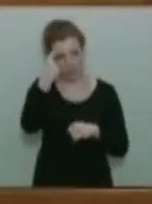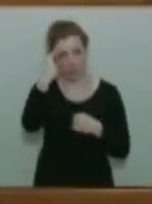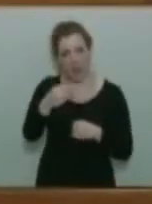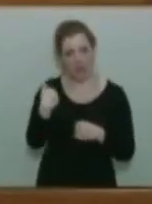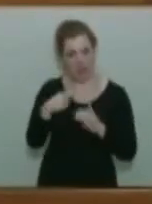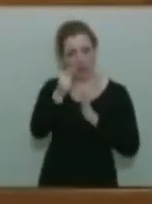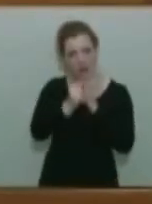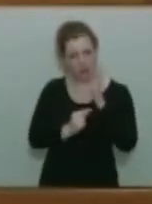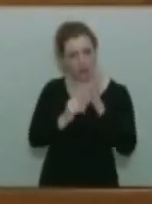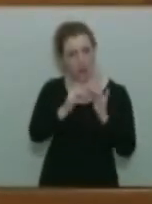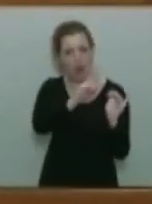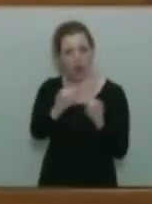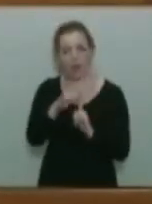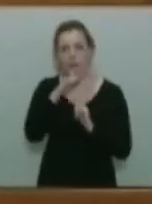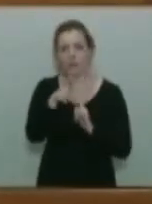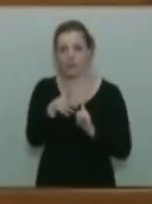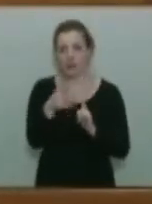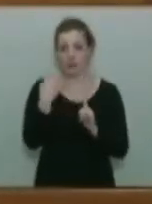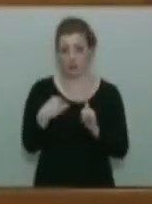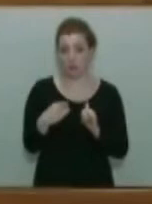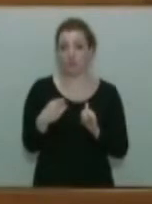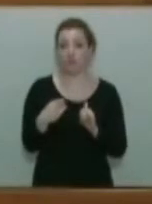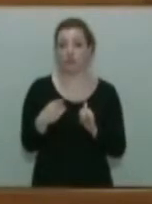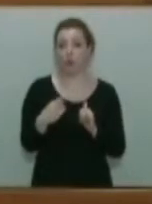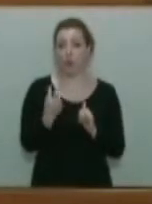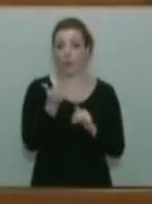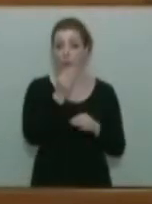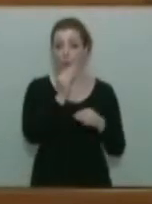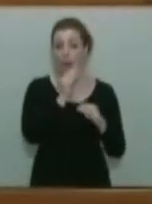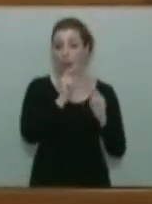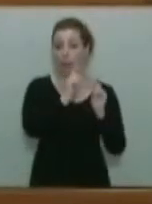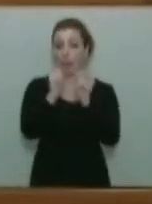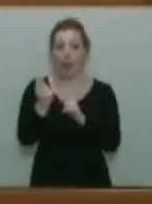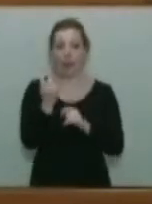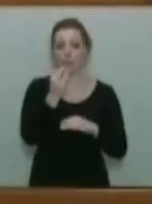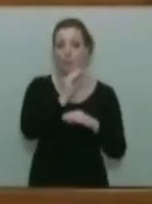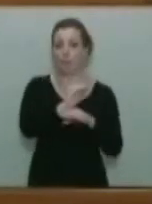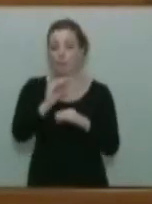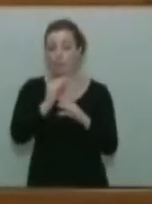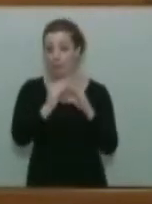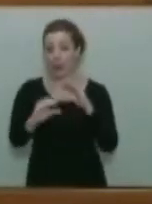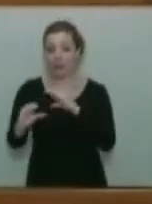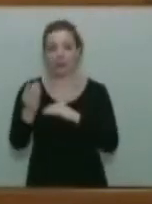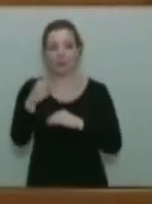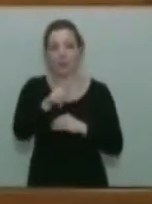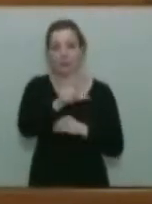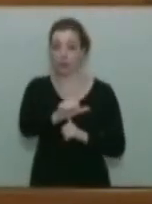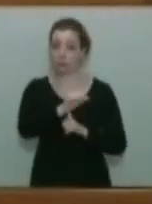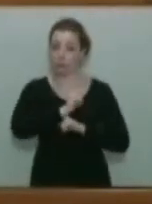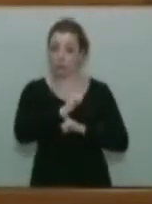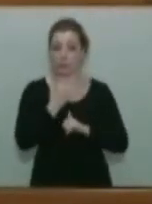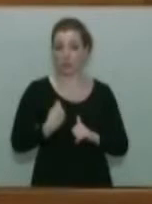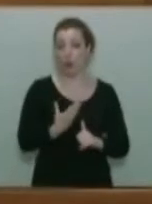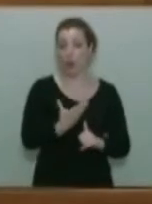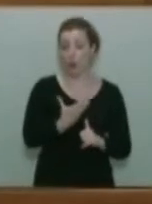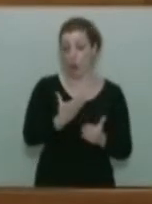criterios determinados por los cuales se le adjudicaban las partidas en función del número de desempleados del municipio y, por lo tanto, podían